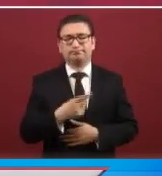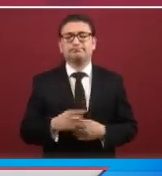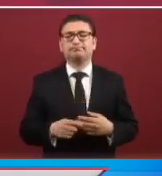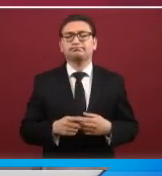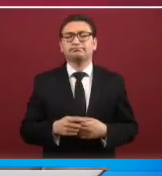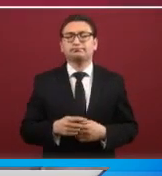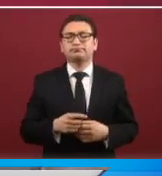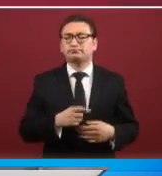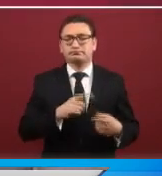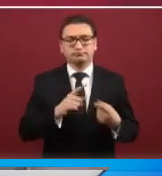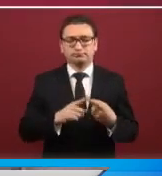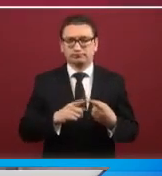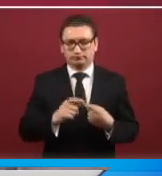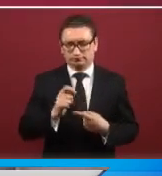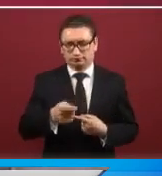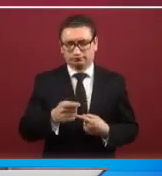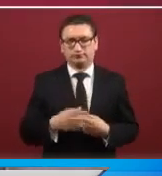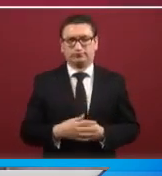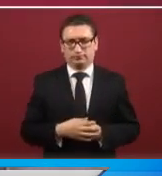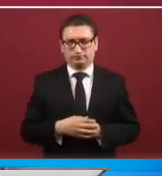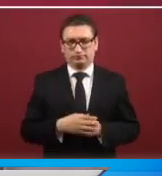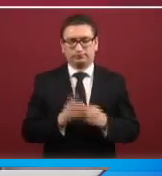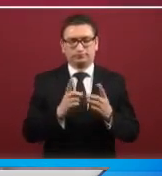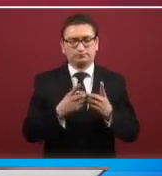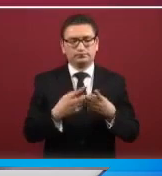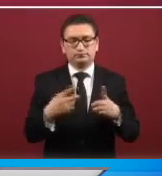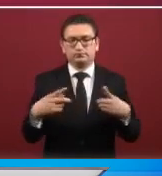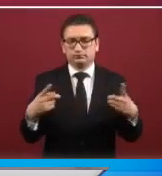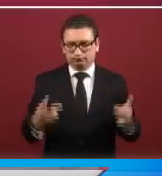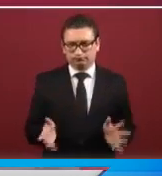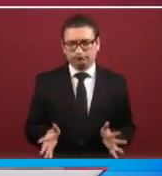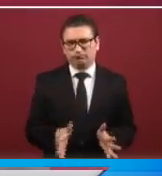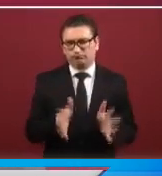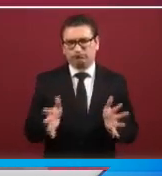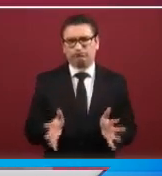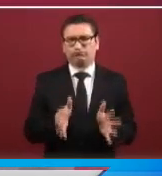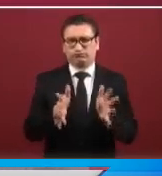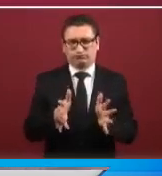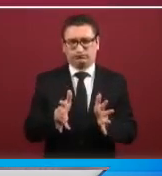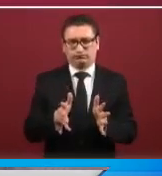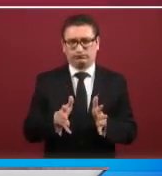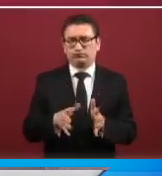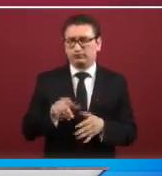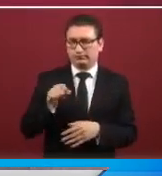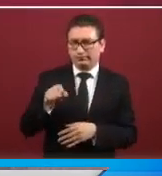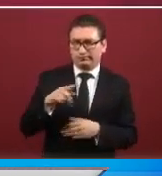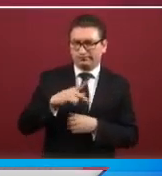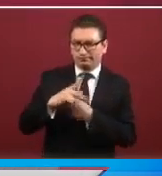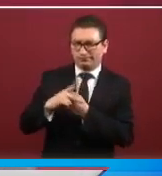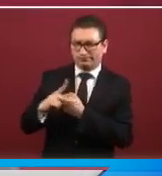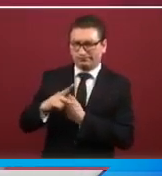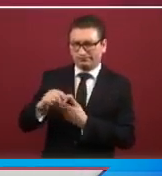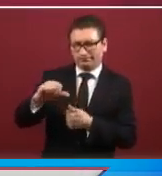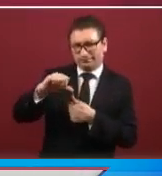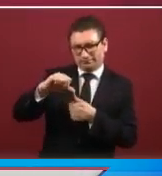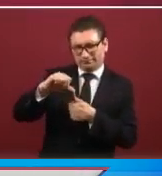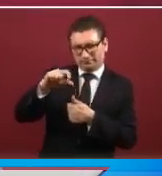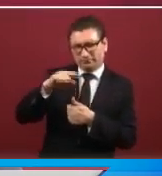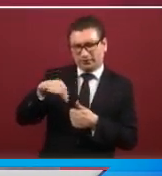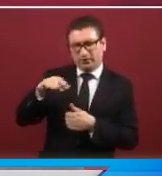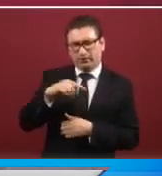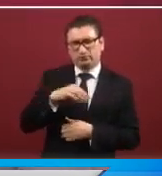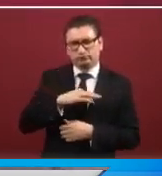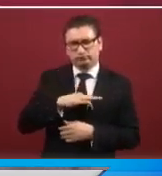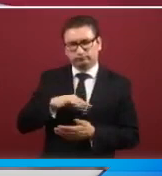para que no se tenga la necesidad de emigrar en busca de bienestar, respetando los derechos humanos de los migrantes. Una manera de cuidarlos es no exponerlos a que